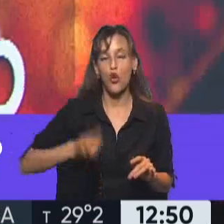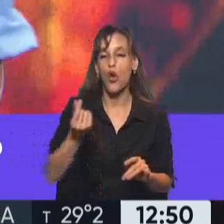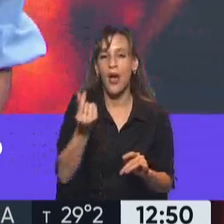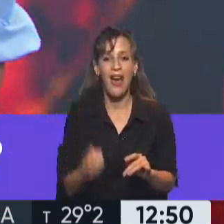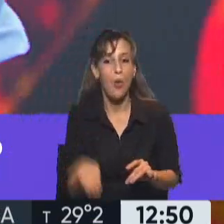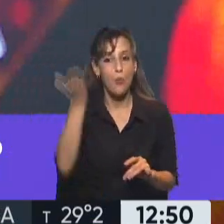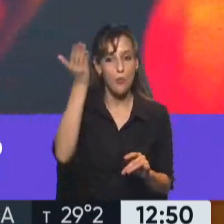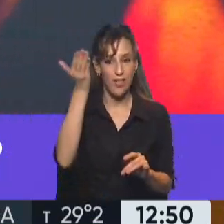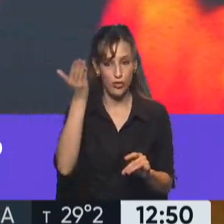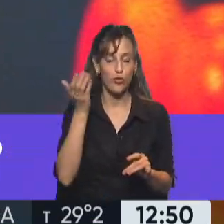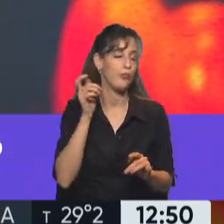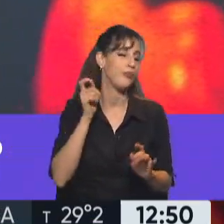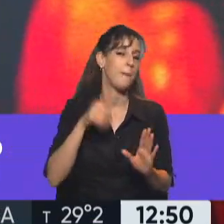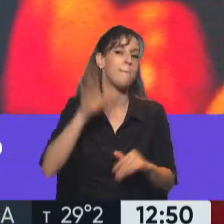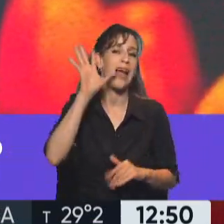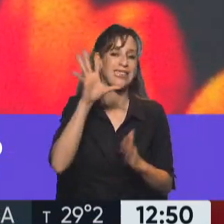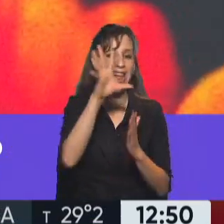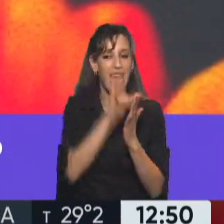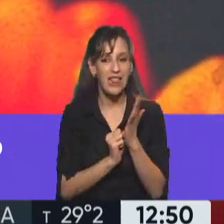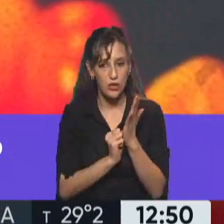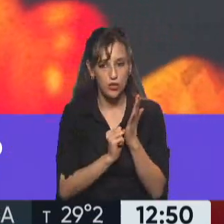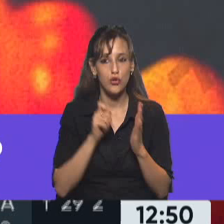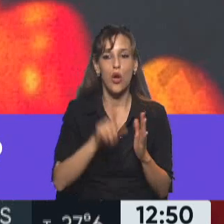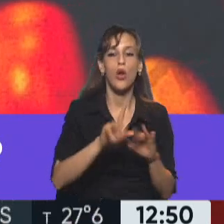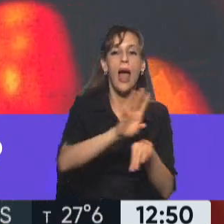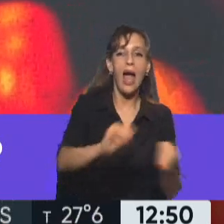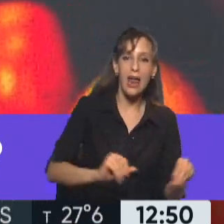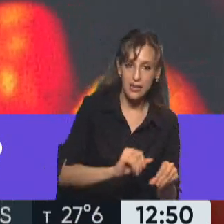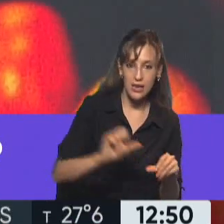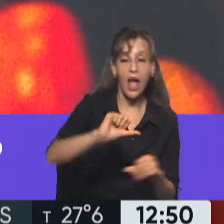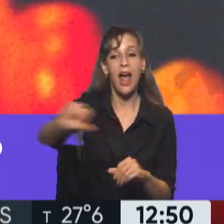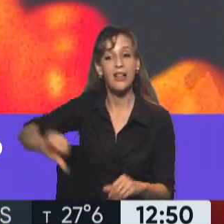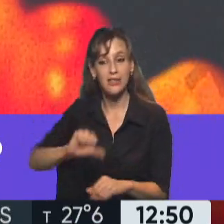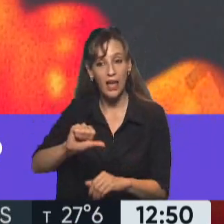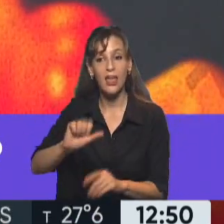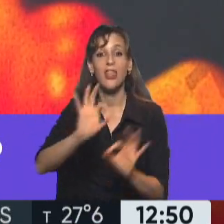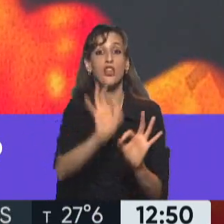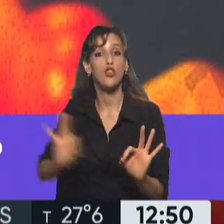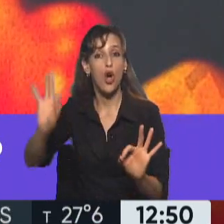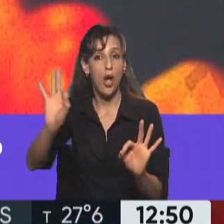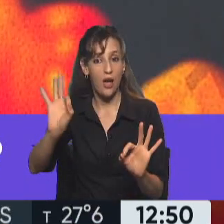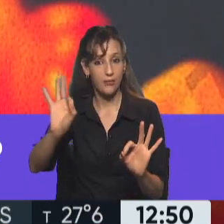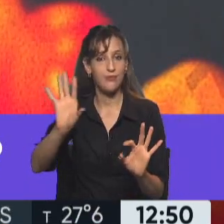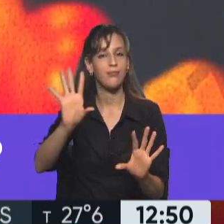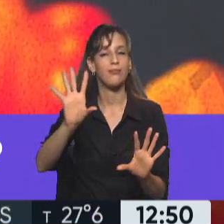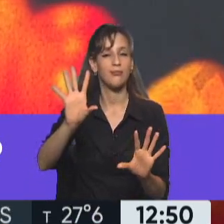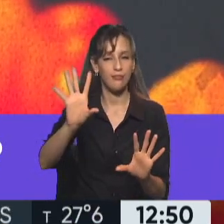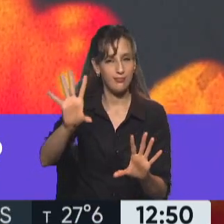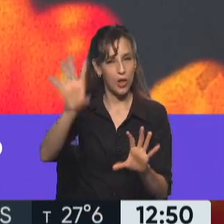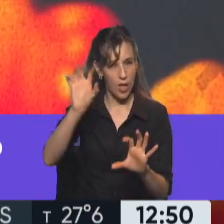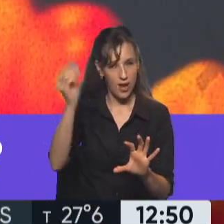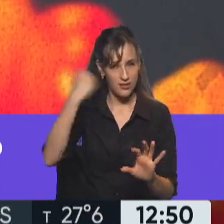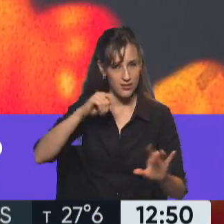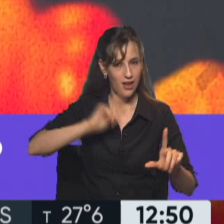de las retenciones a la harina y al aceite de soja, recuerden el gráfico que les mostré, el color